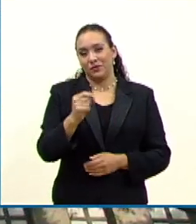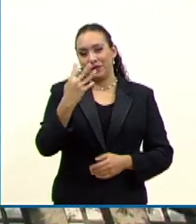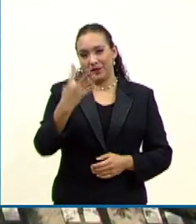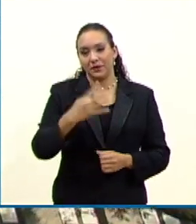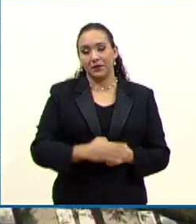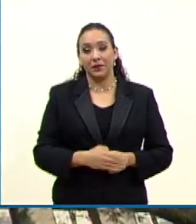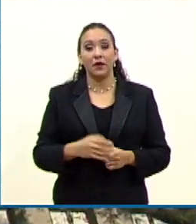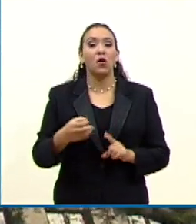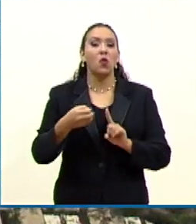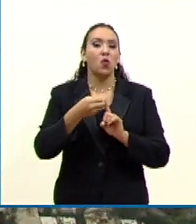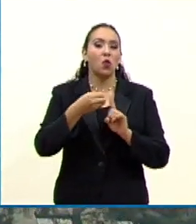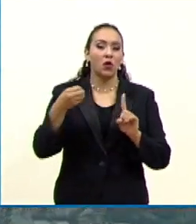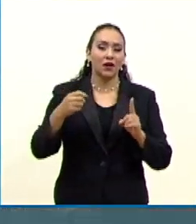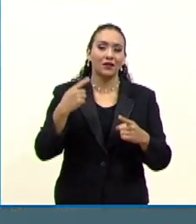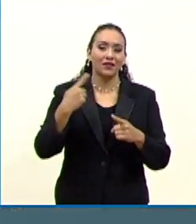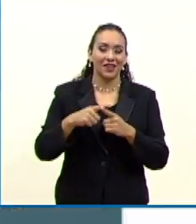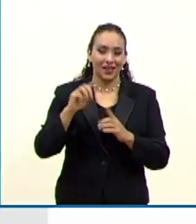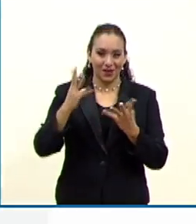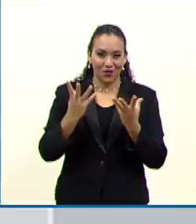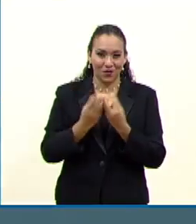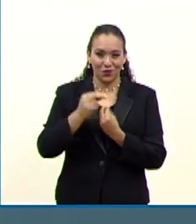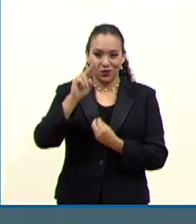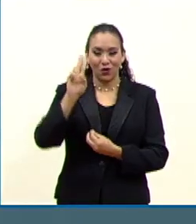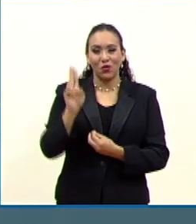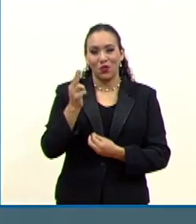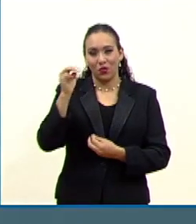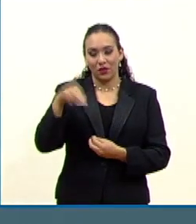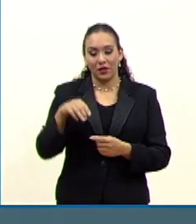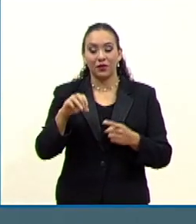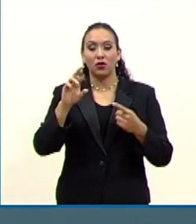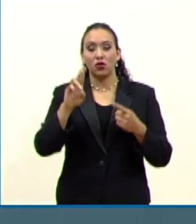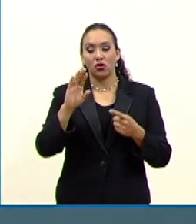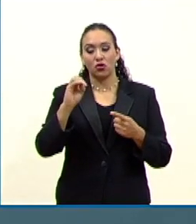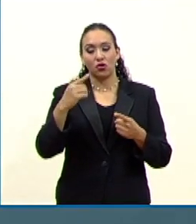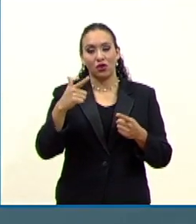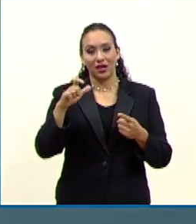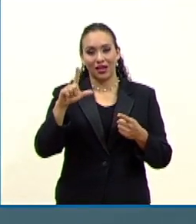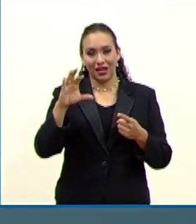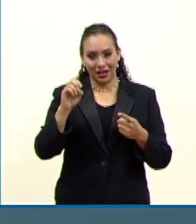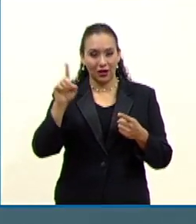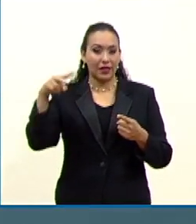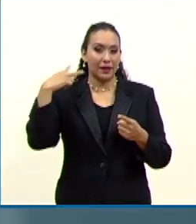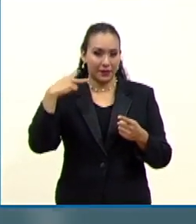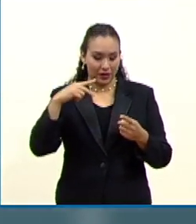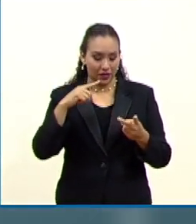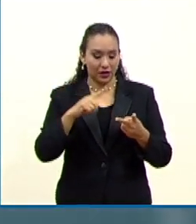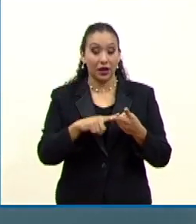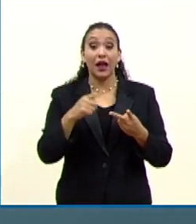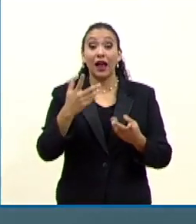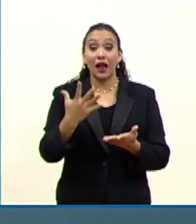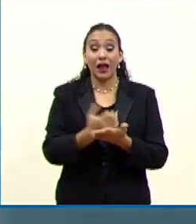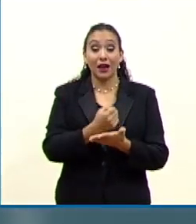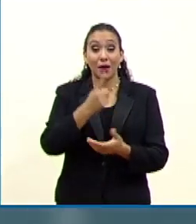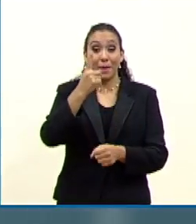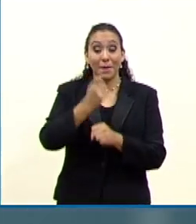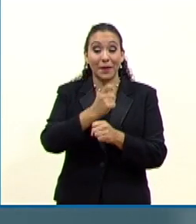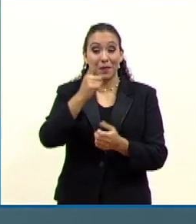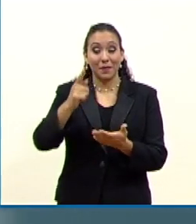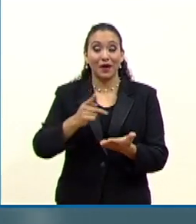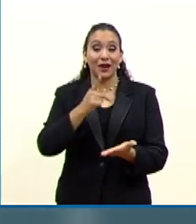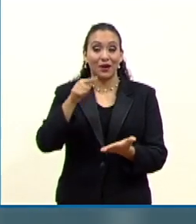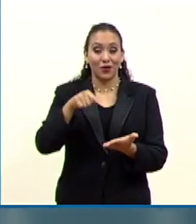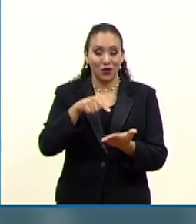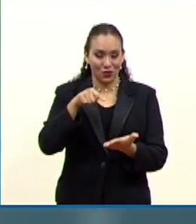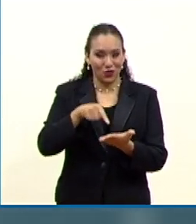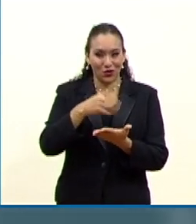que organizó en conjunto con la UNAM. Rogelio Cerón Barranco, de la Universidad Veracruzana, obtuvo el primer lugar con su trabajo